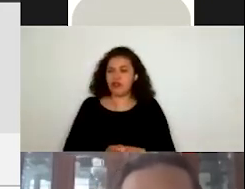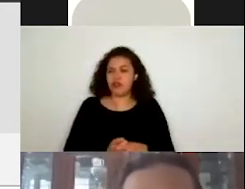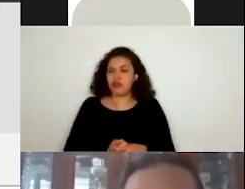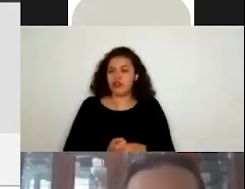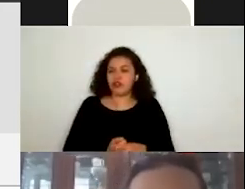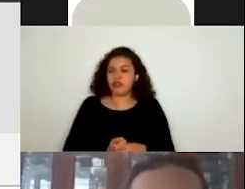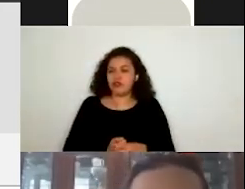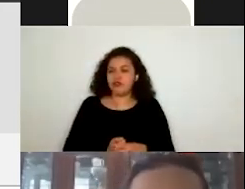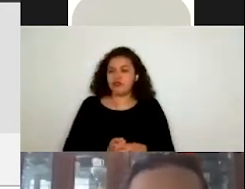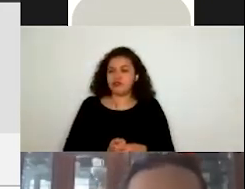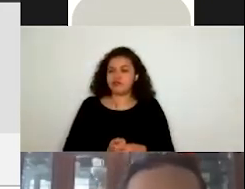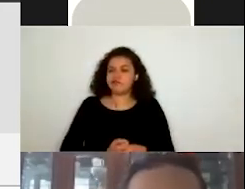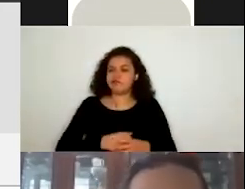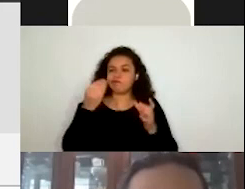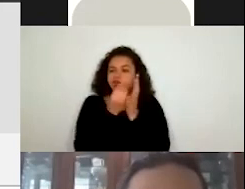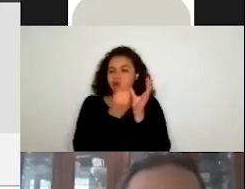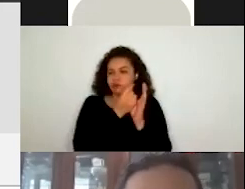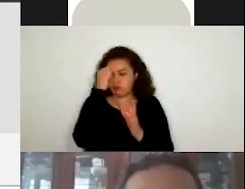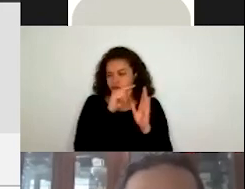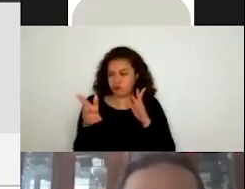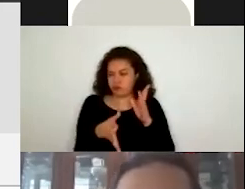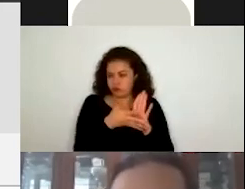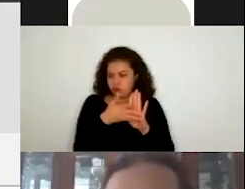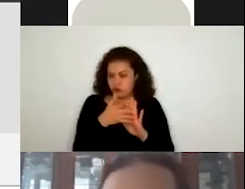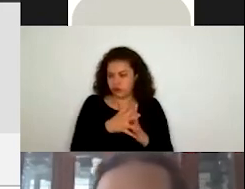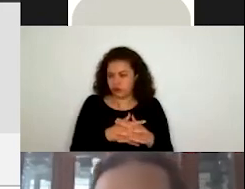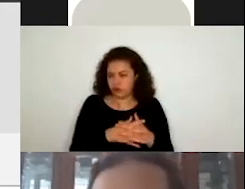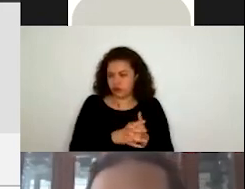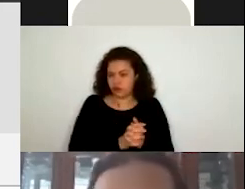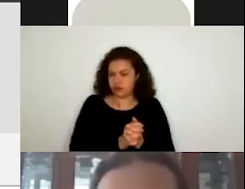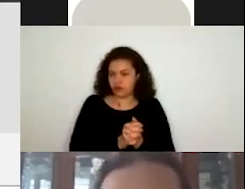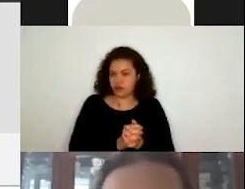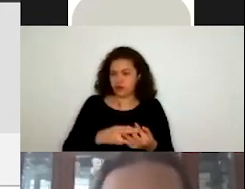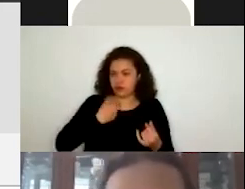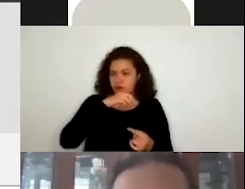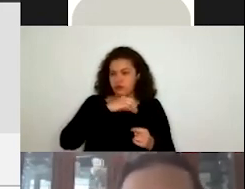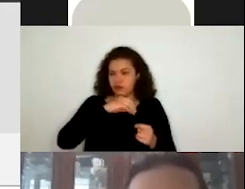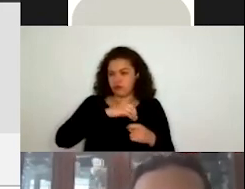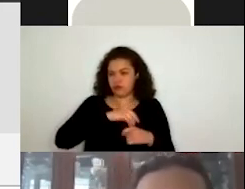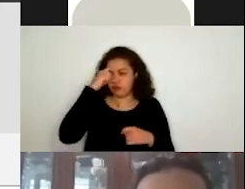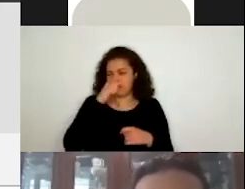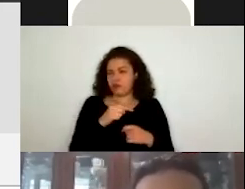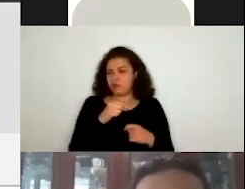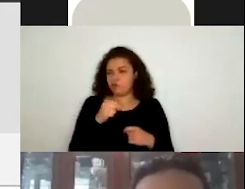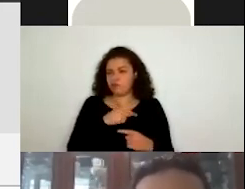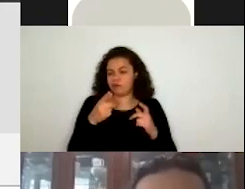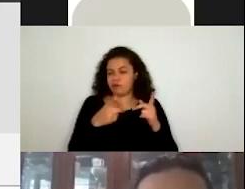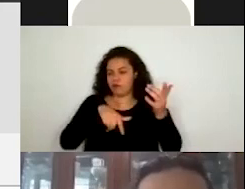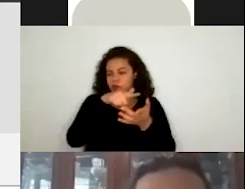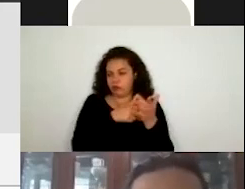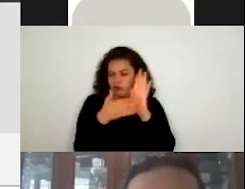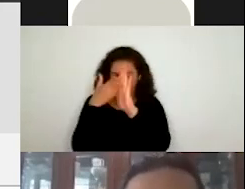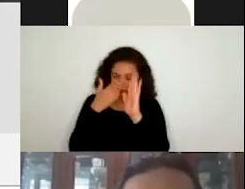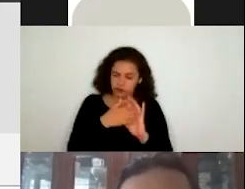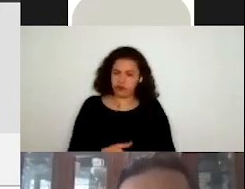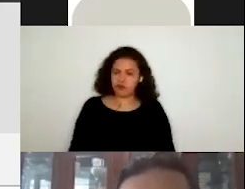Tipo de cimentación. Aquí vamos a describir la cimentación de la cual está construido el inmueble. En